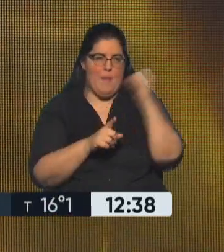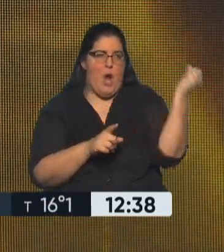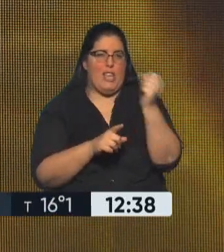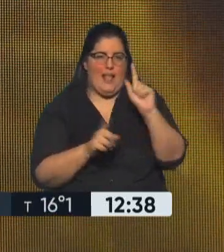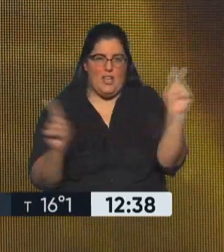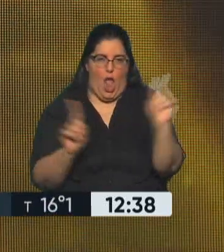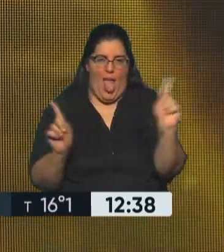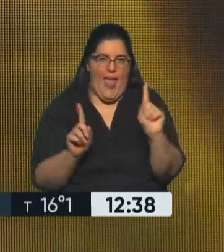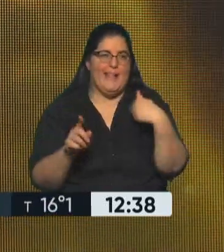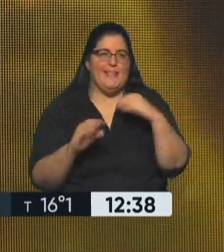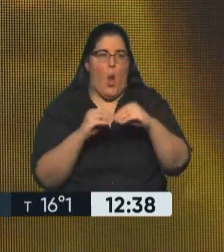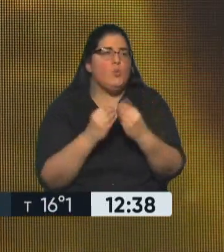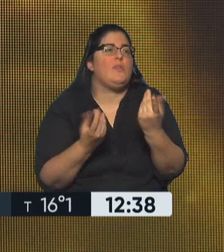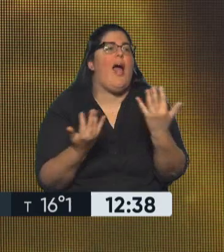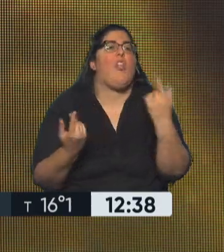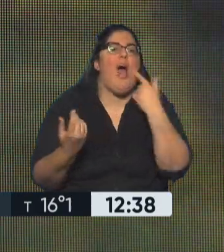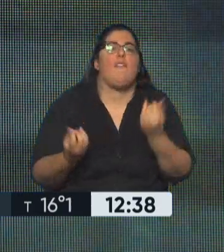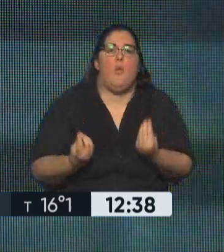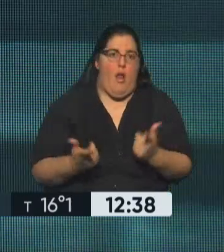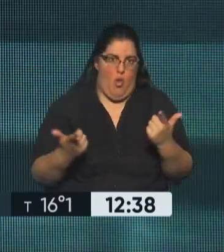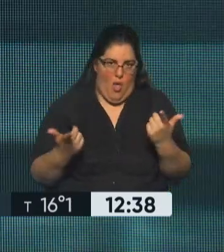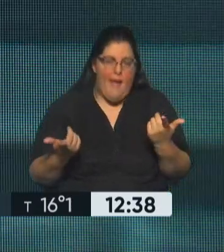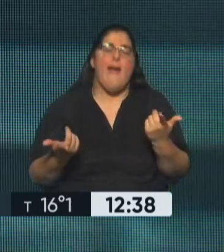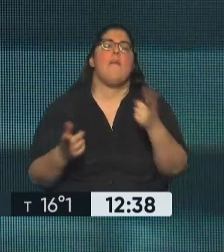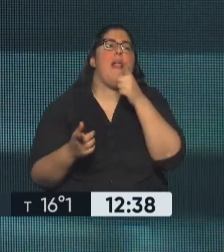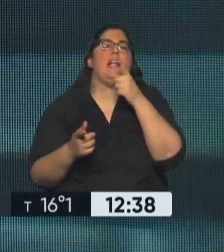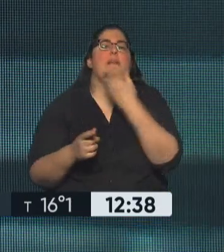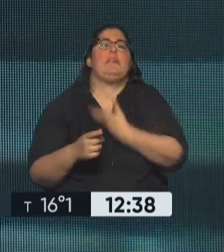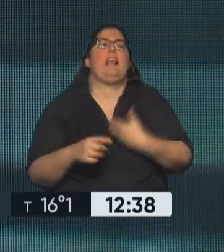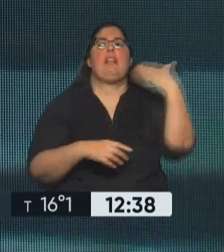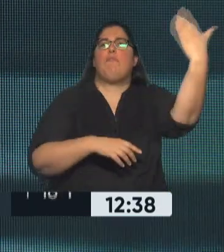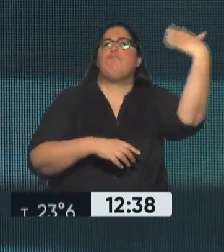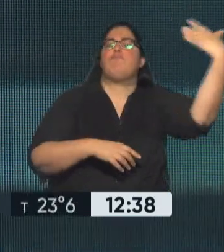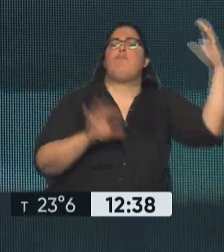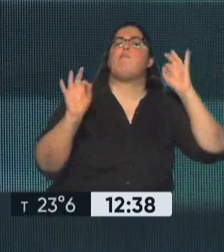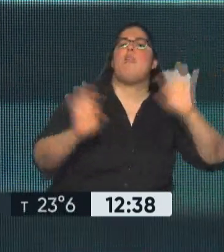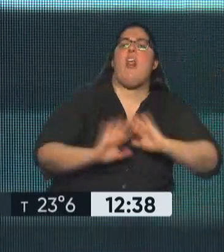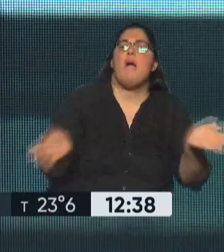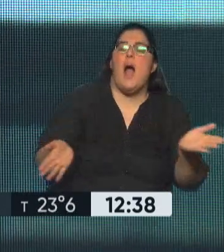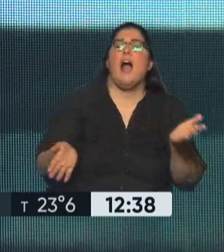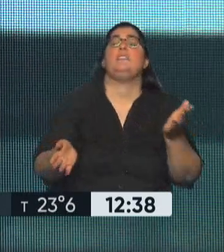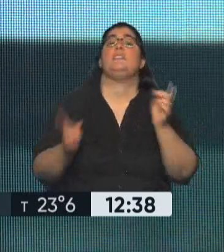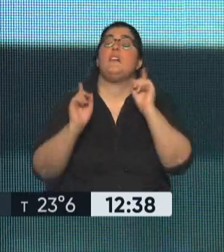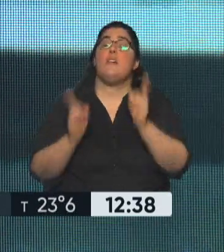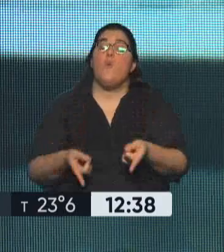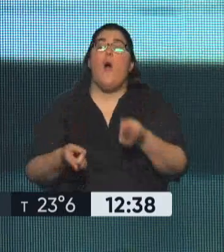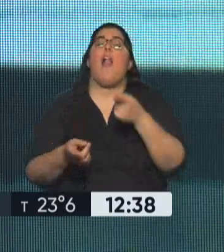genera resultados concretos, porque al final son un conjunto de líderes haciendo discursos para el mundo, pero también para sus propias